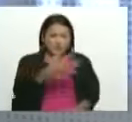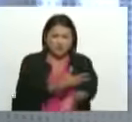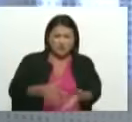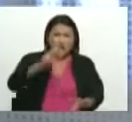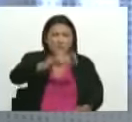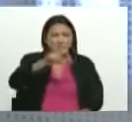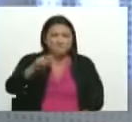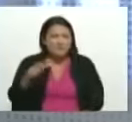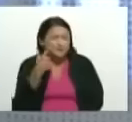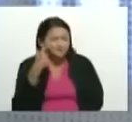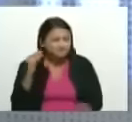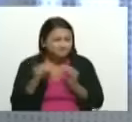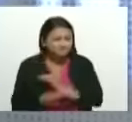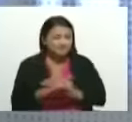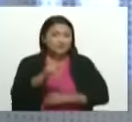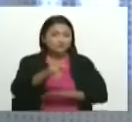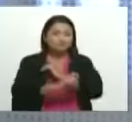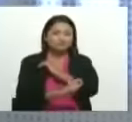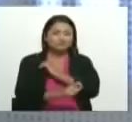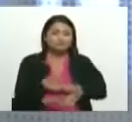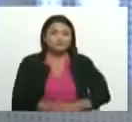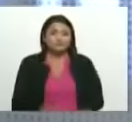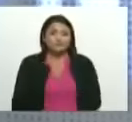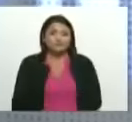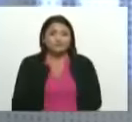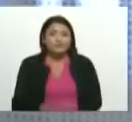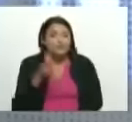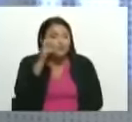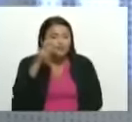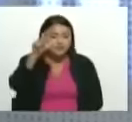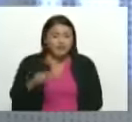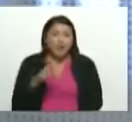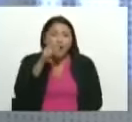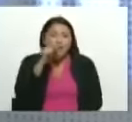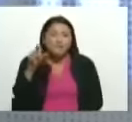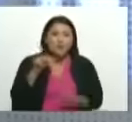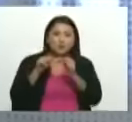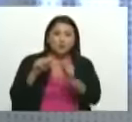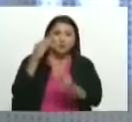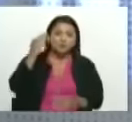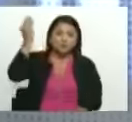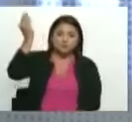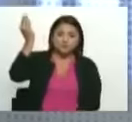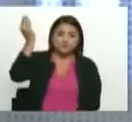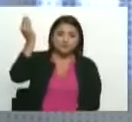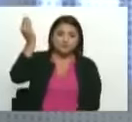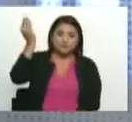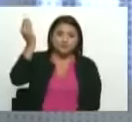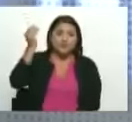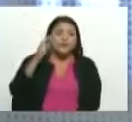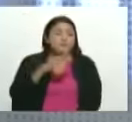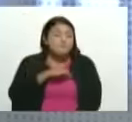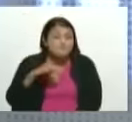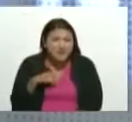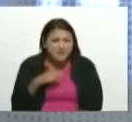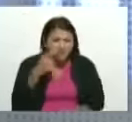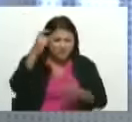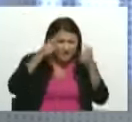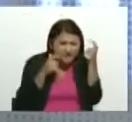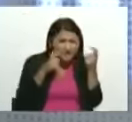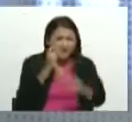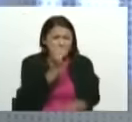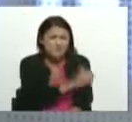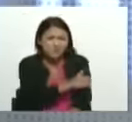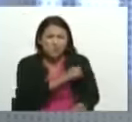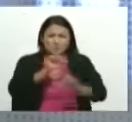personas, es completamente un fraude. Vamos a seguir escuchando a Nelson Rampezat, que forma parte no del chavismo, no del PSUT, no del Gran Polo